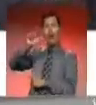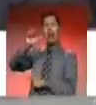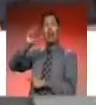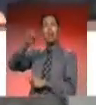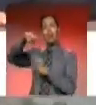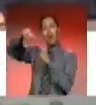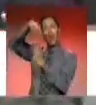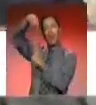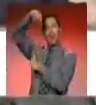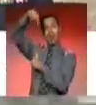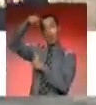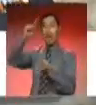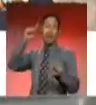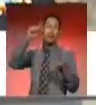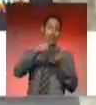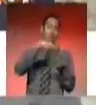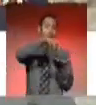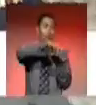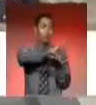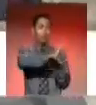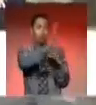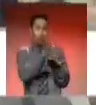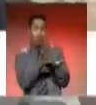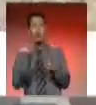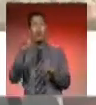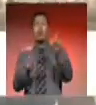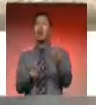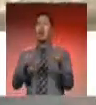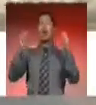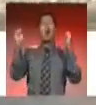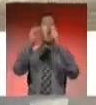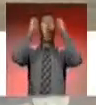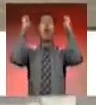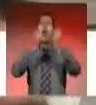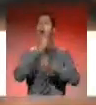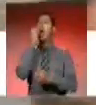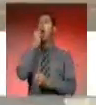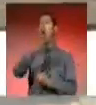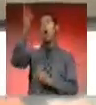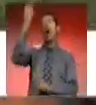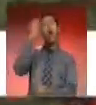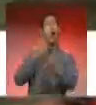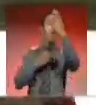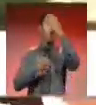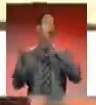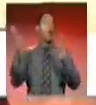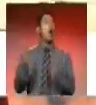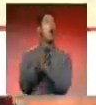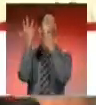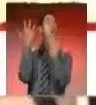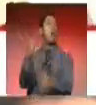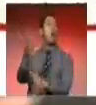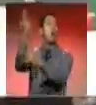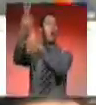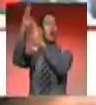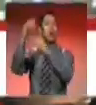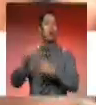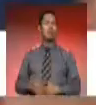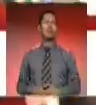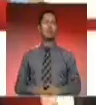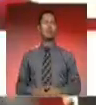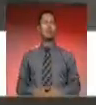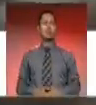la Asamblea, los simpatizantes lanzaron proclamas y vivas para Rafael Correa. ¡A la voz de su pueblo, presidente!